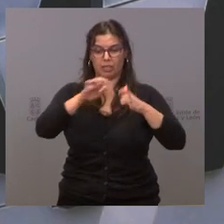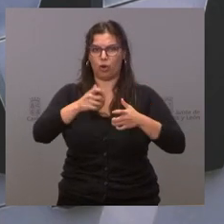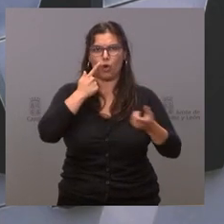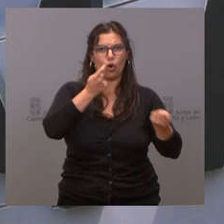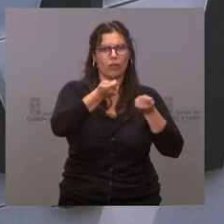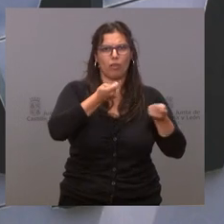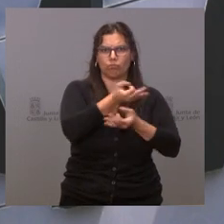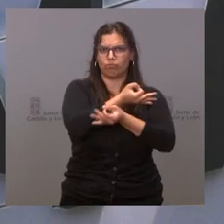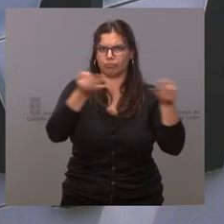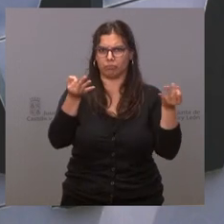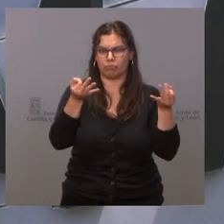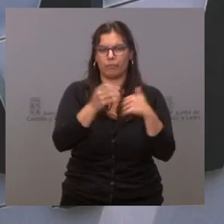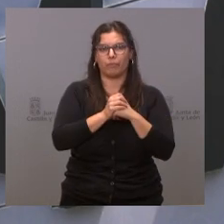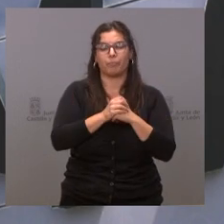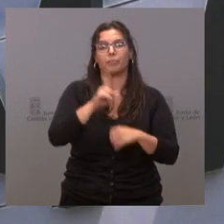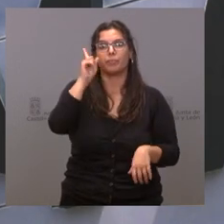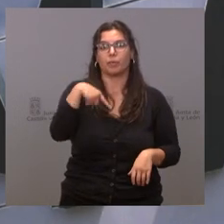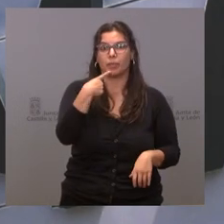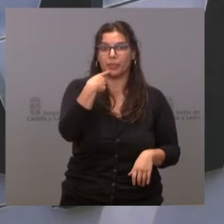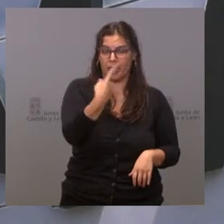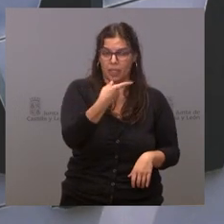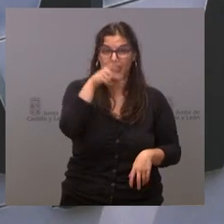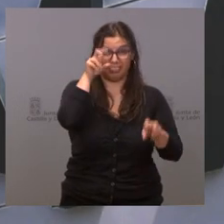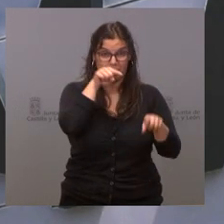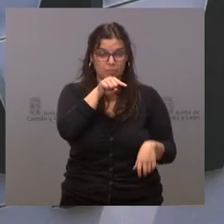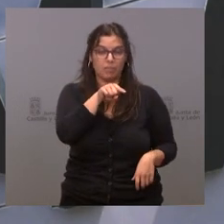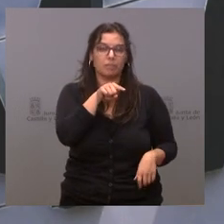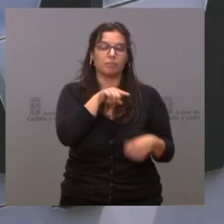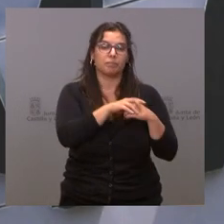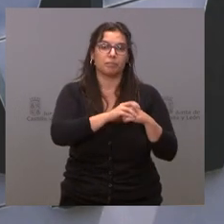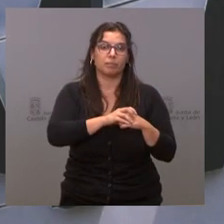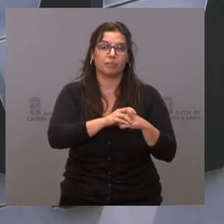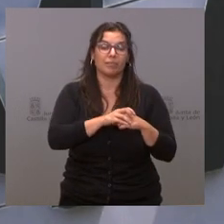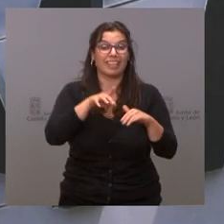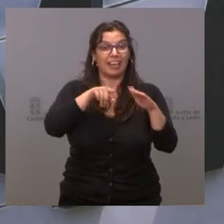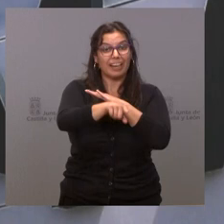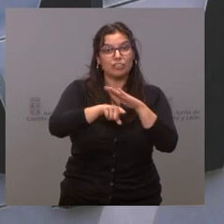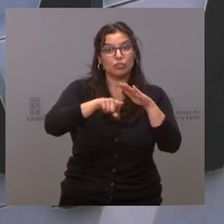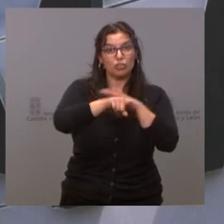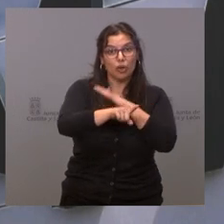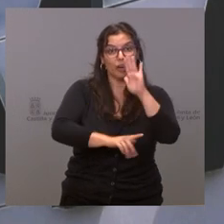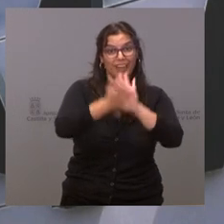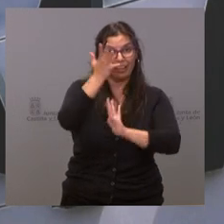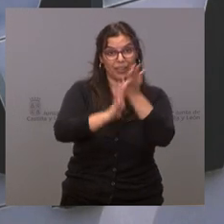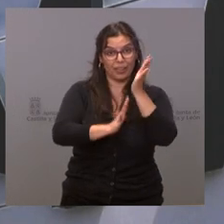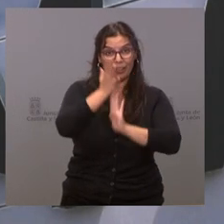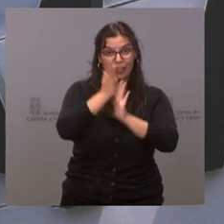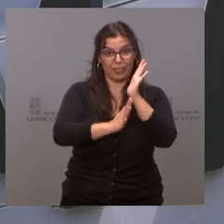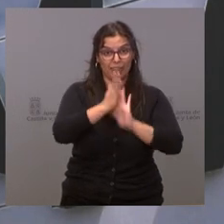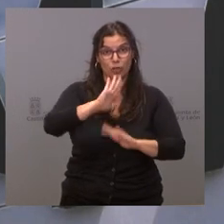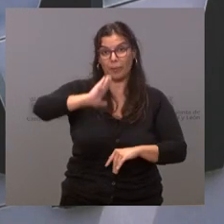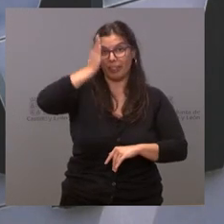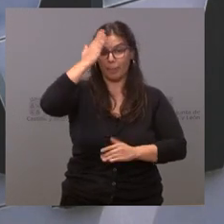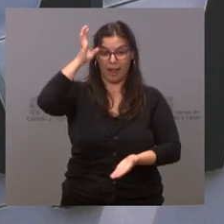efectiva también decir en este sentido que la gestión del incendio el puesto de mando principal